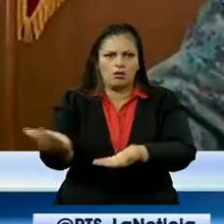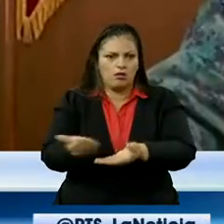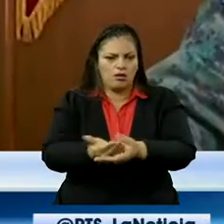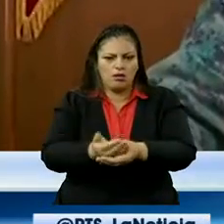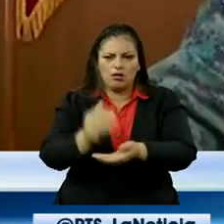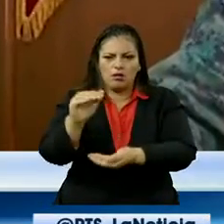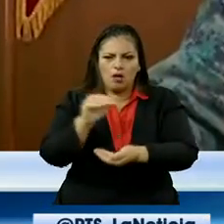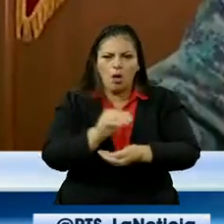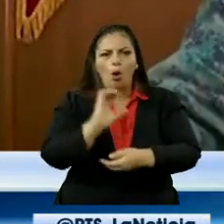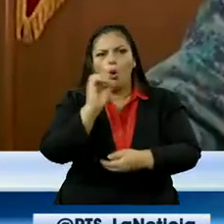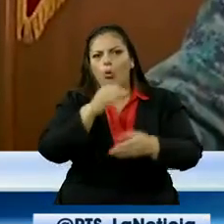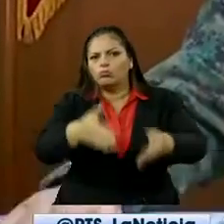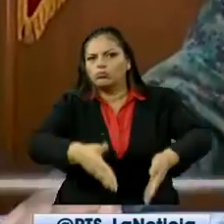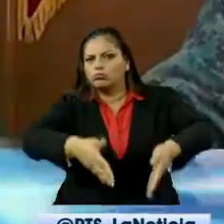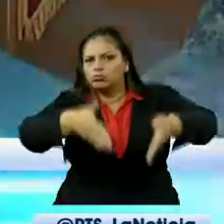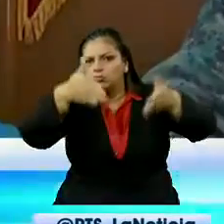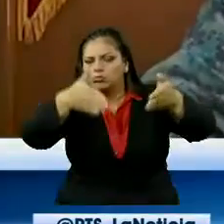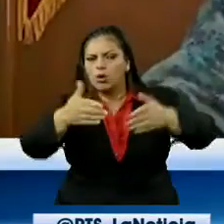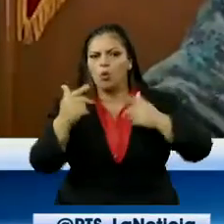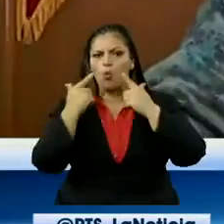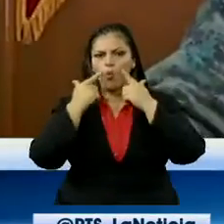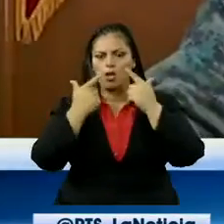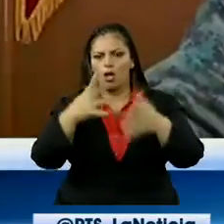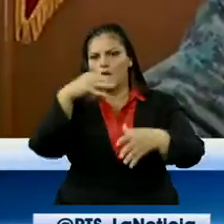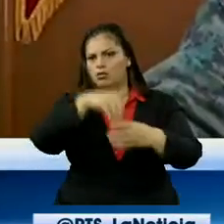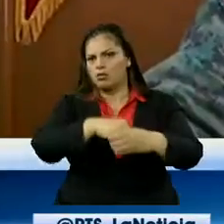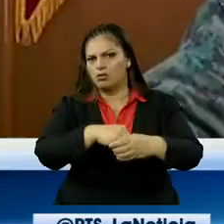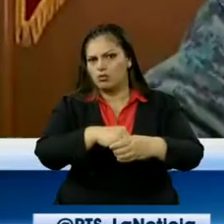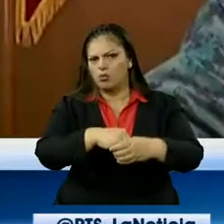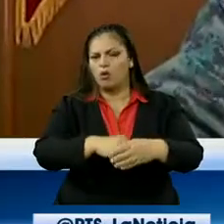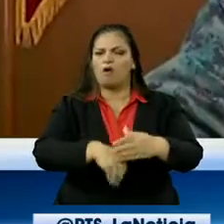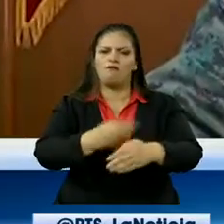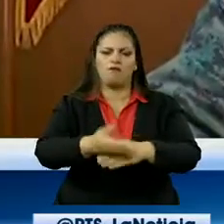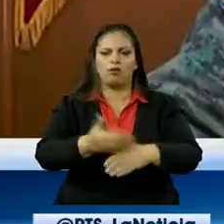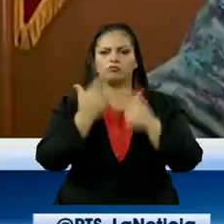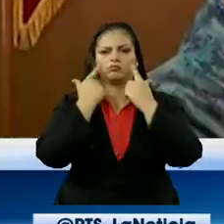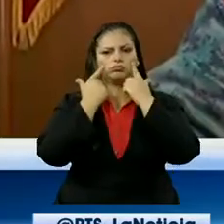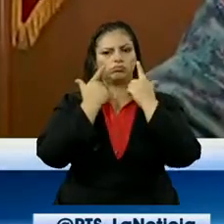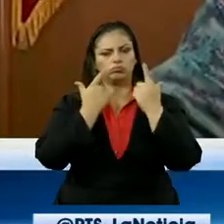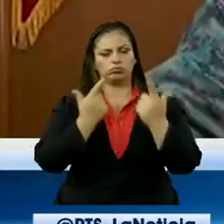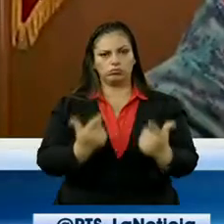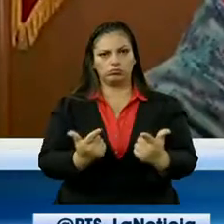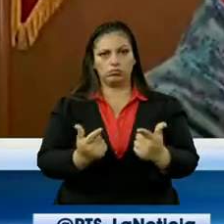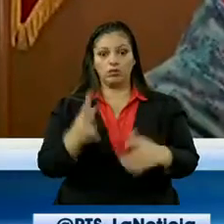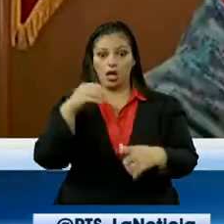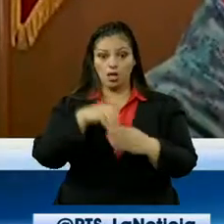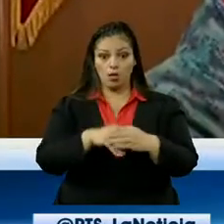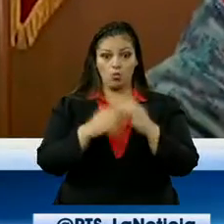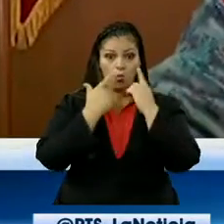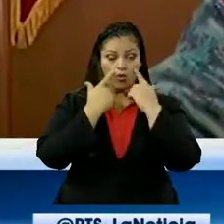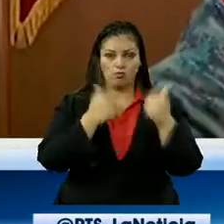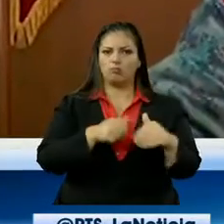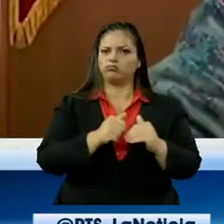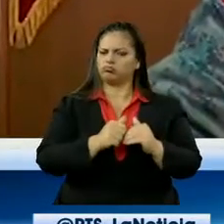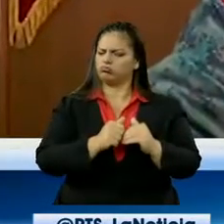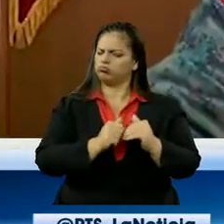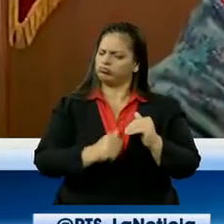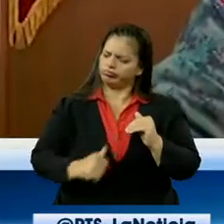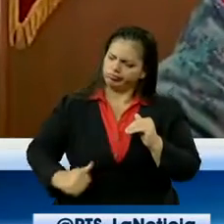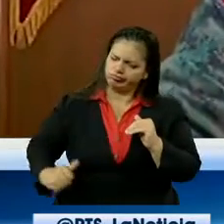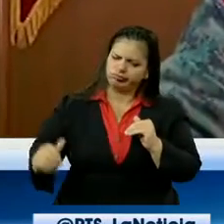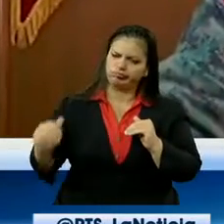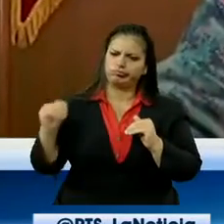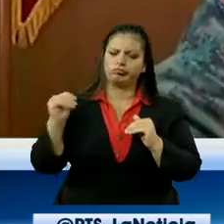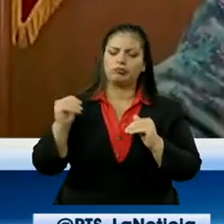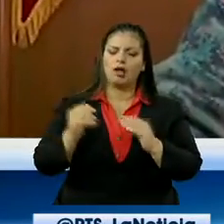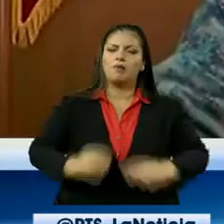de las instalaciones, especialmente al interior en el día de los comicios. Una vez que finalizan los comicios, apoyamos a mantener el